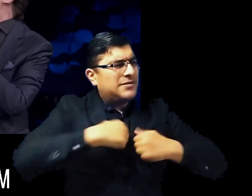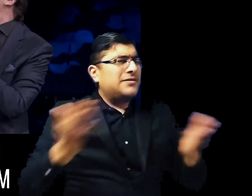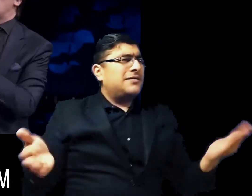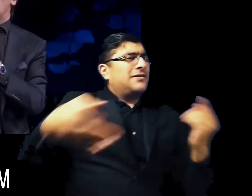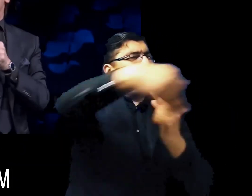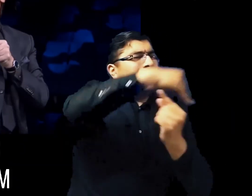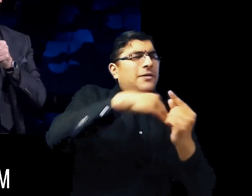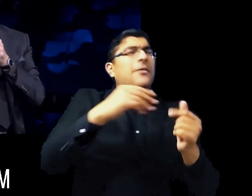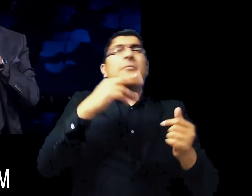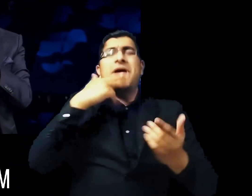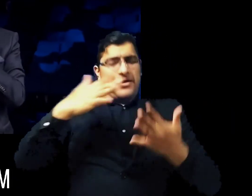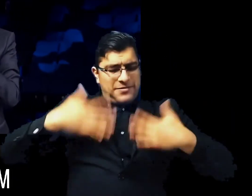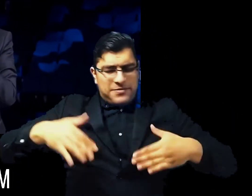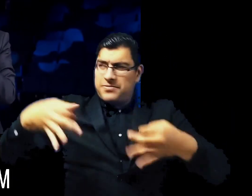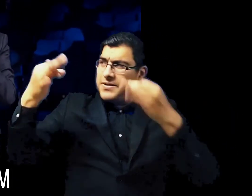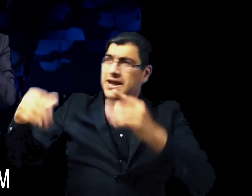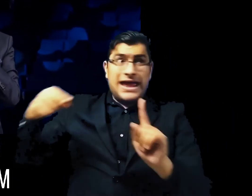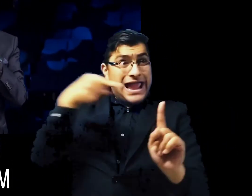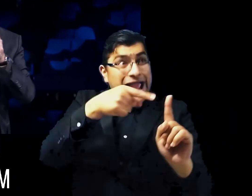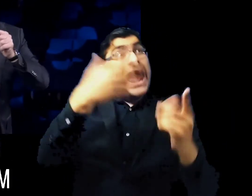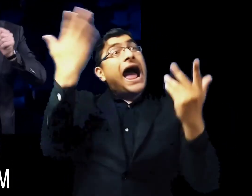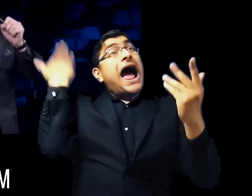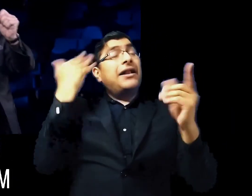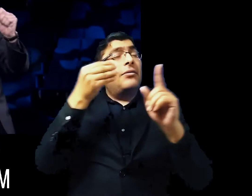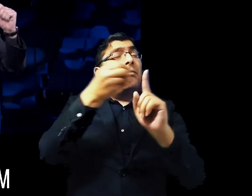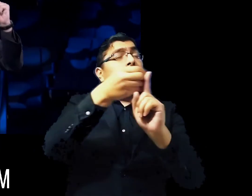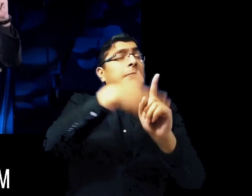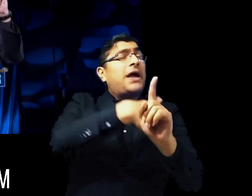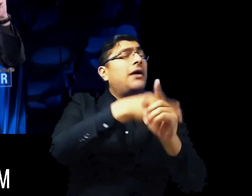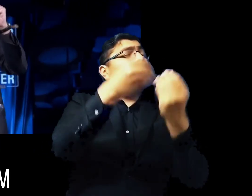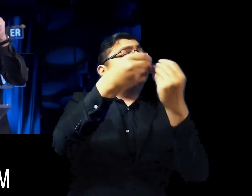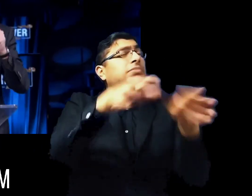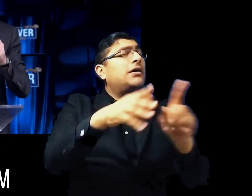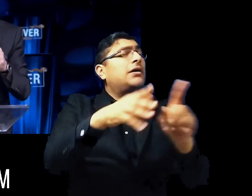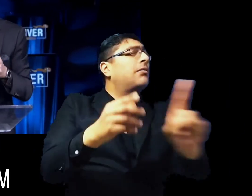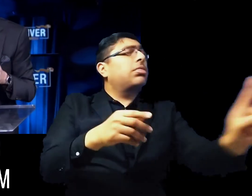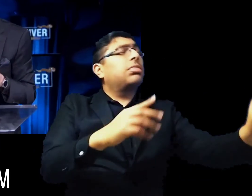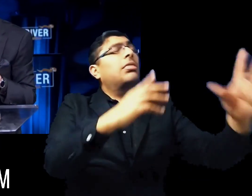mejor vestido! El que se había perdido ha vuelto, ¡fiesta!